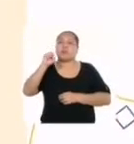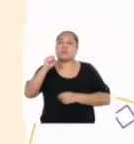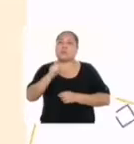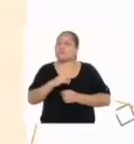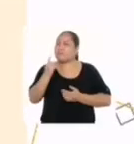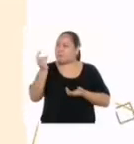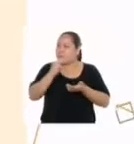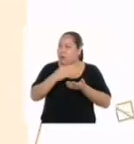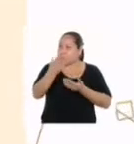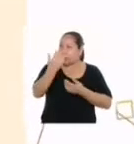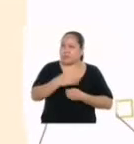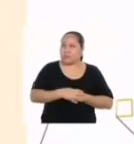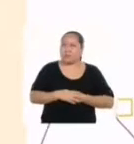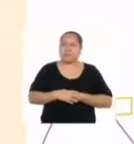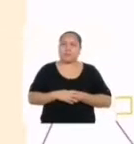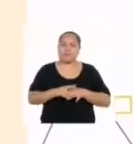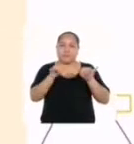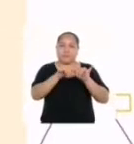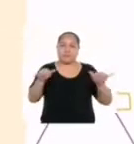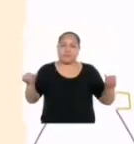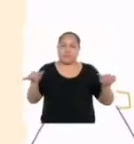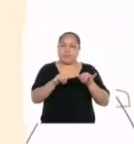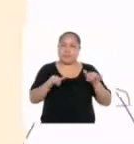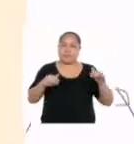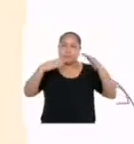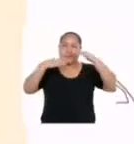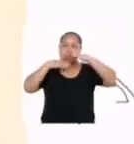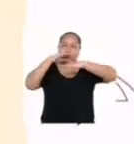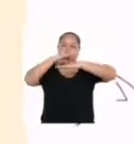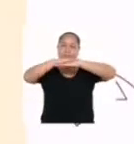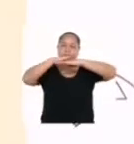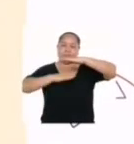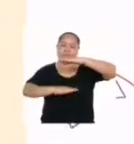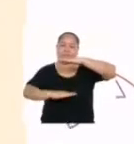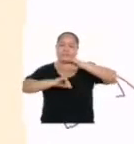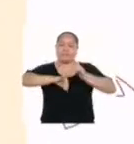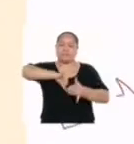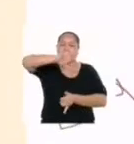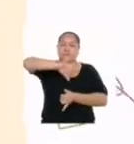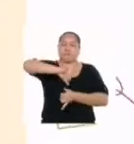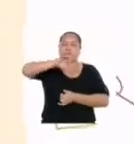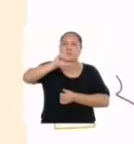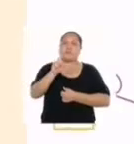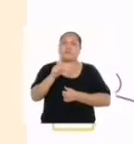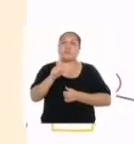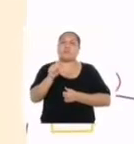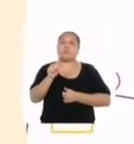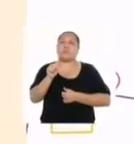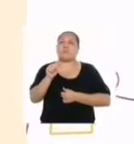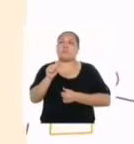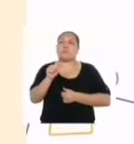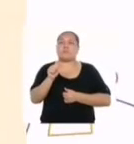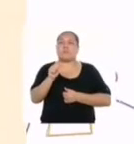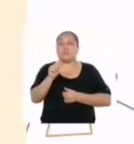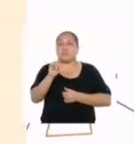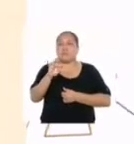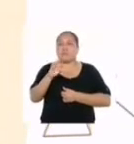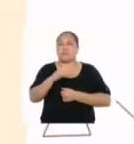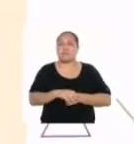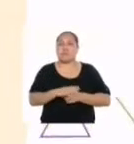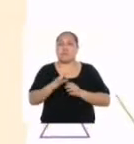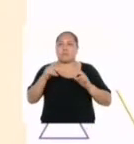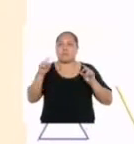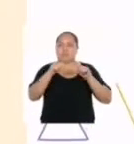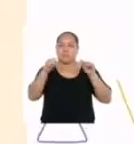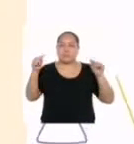Hay más aún. La distancia entre las dos bases del prisma es la altura. Luego están las aristas